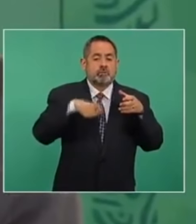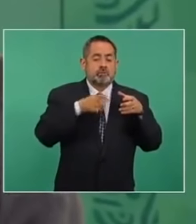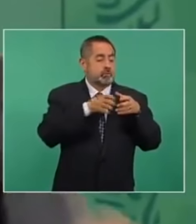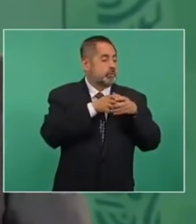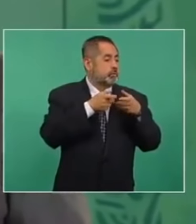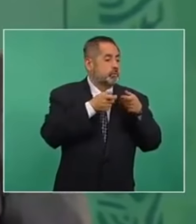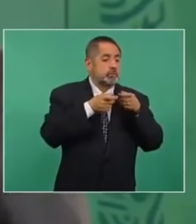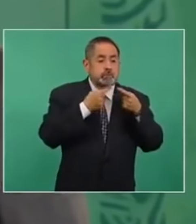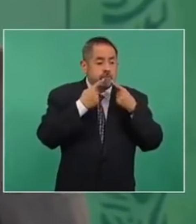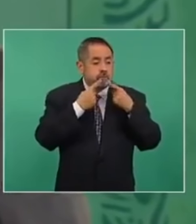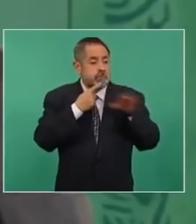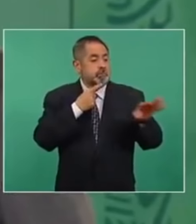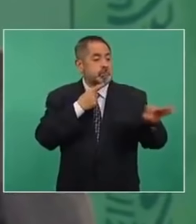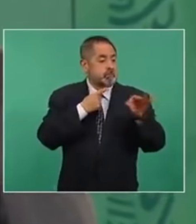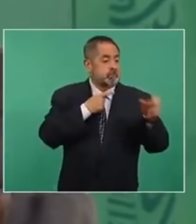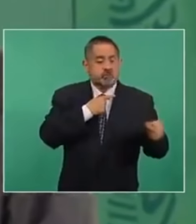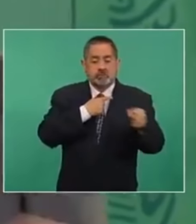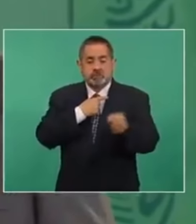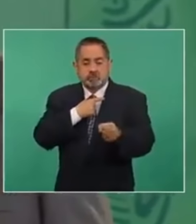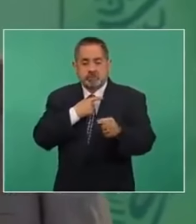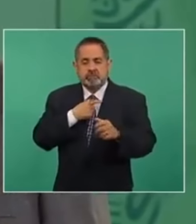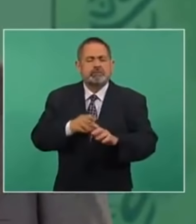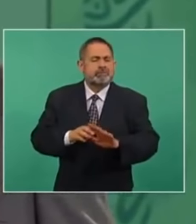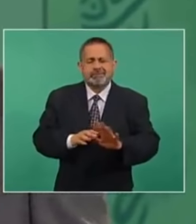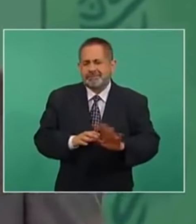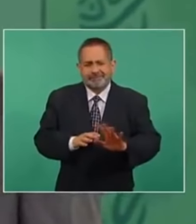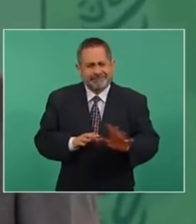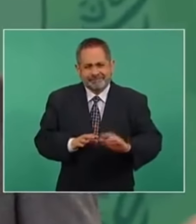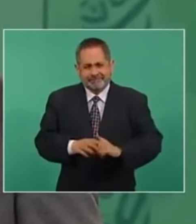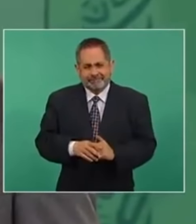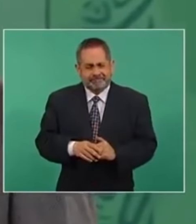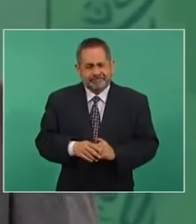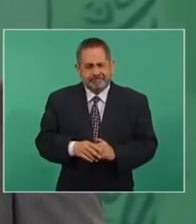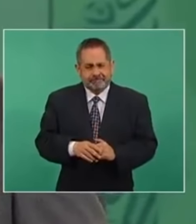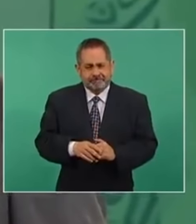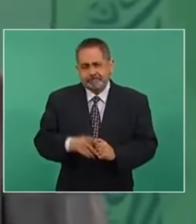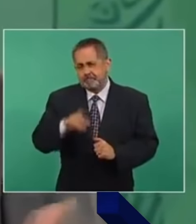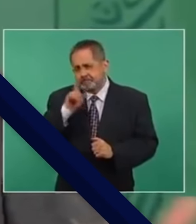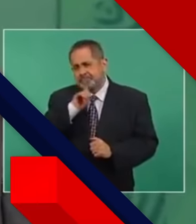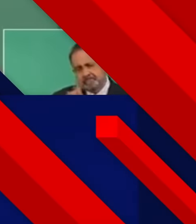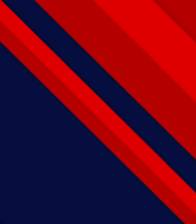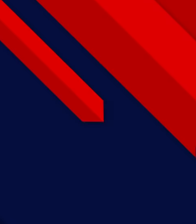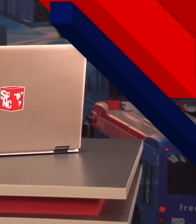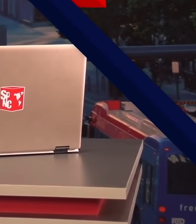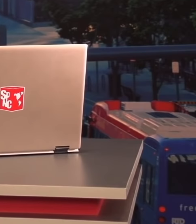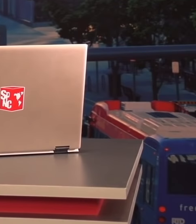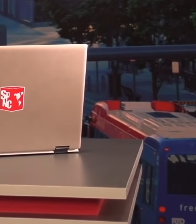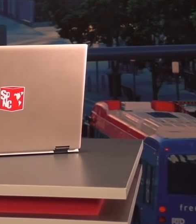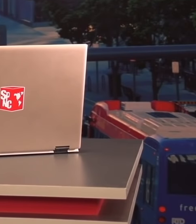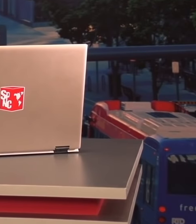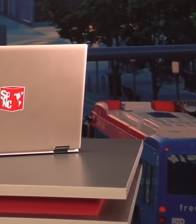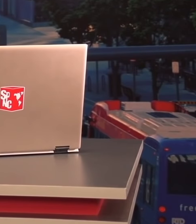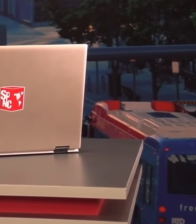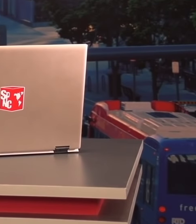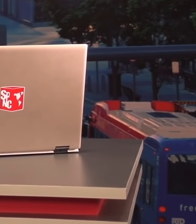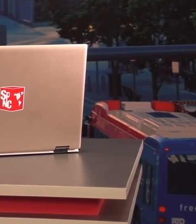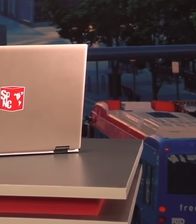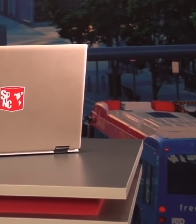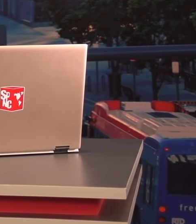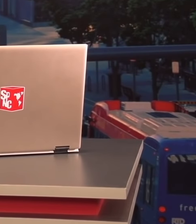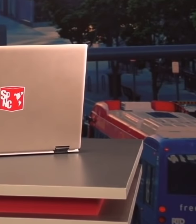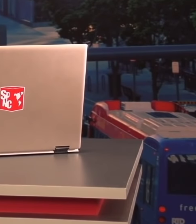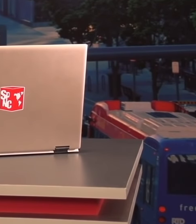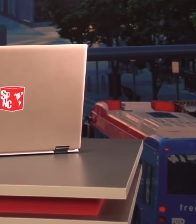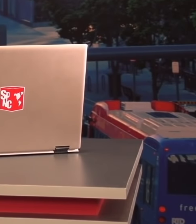Entonces, esto es lo que yo recomiendo, pero no solo para Morena, para todos los partidos. El presidente Andrés Manuel